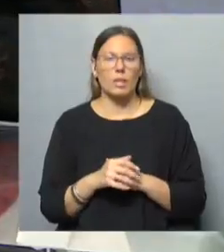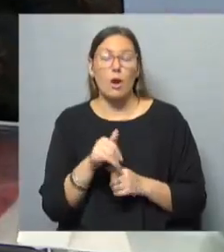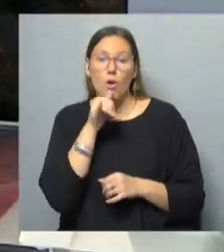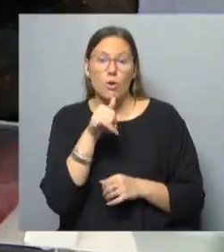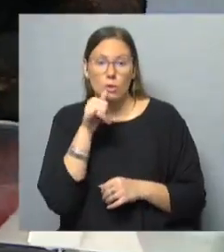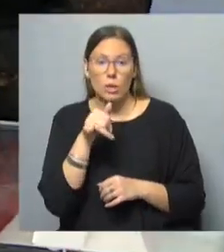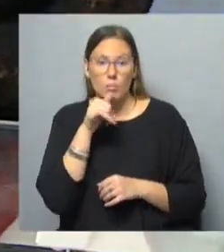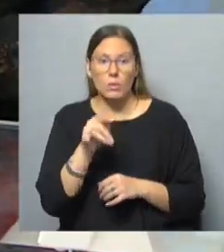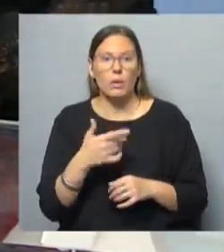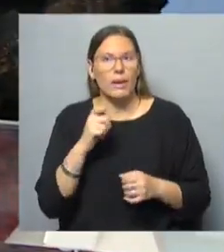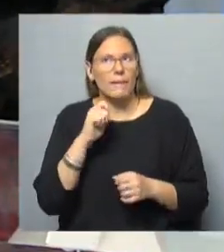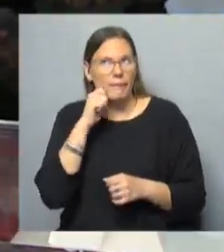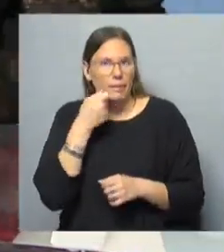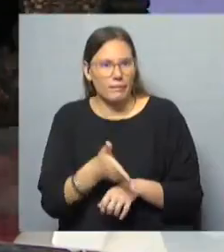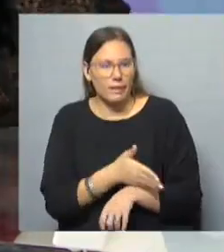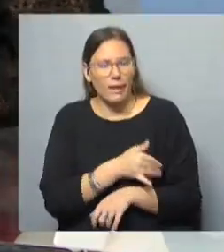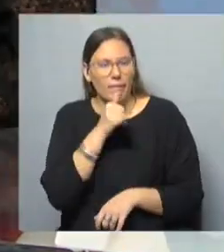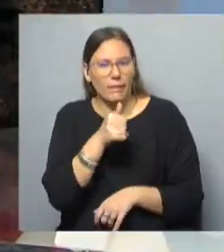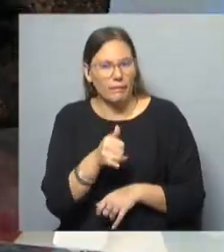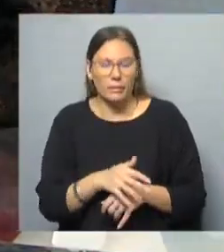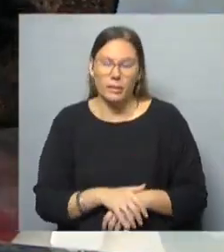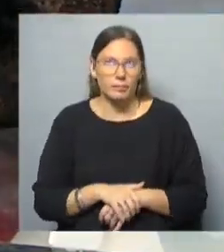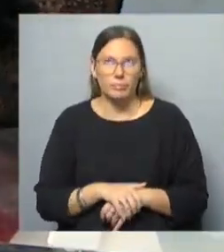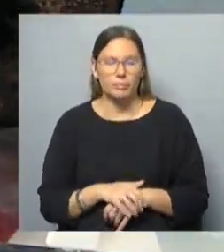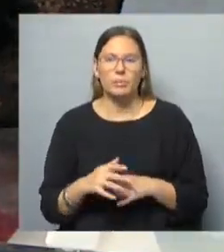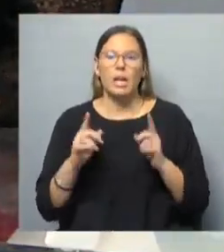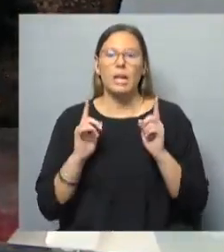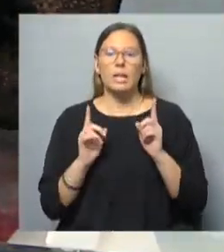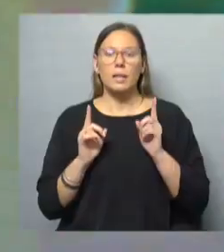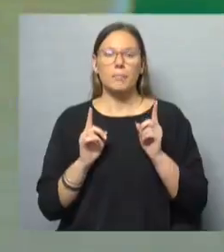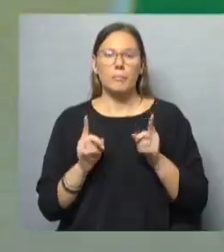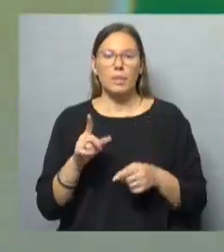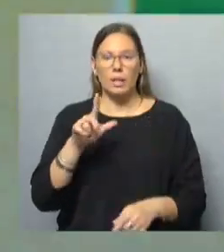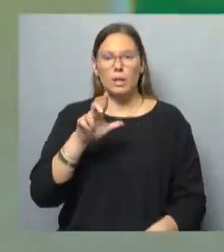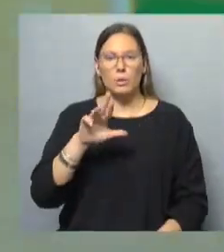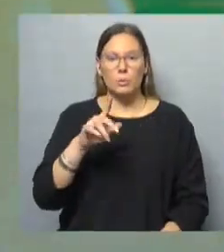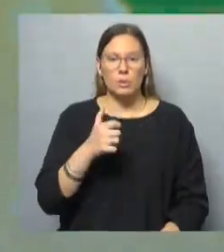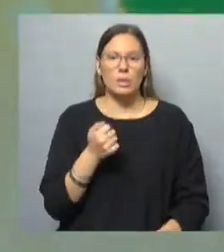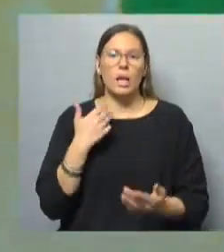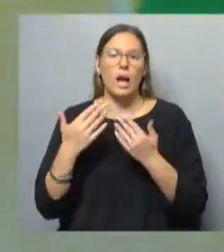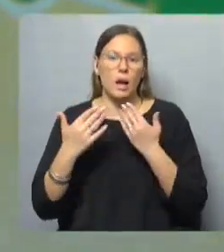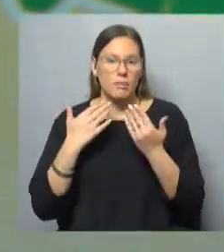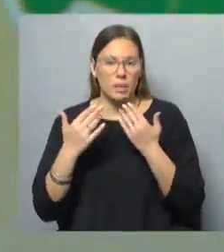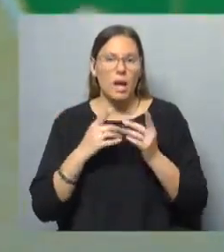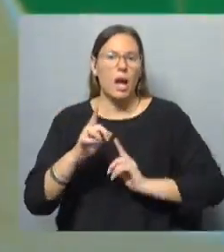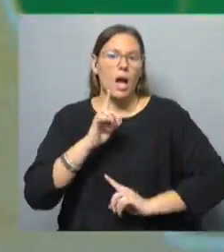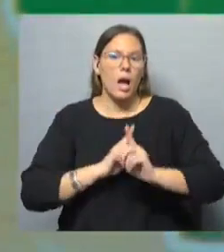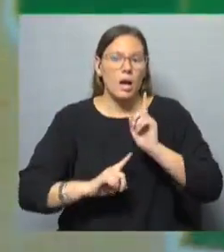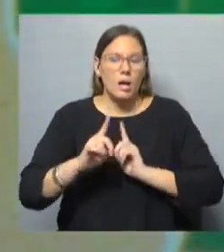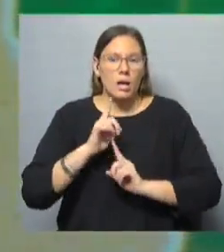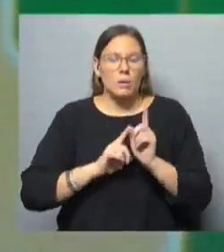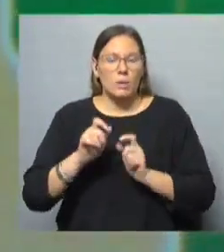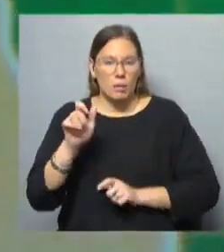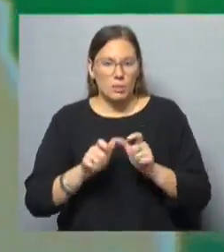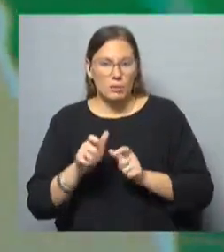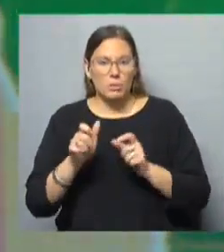Los amantes del spoiler acá, sin parar. Tremendo. Y después Lucila se va a charlar con alguno de los integrantes